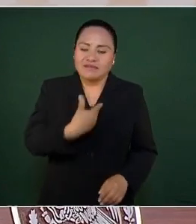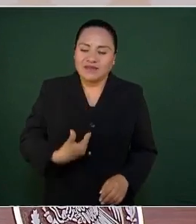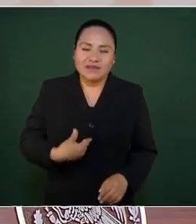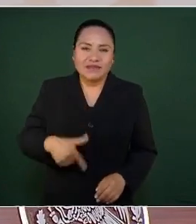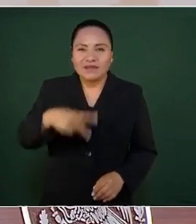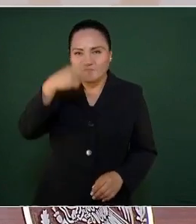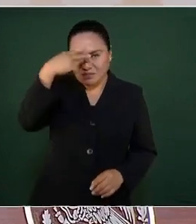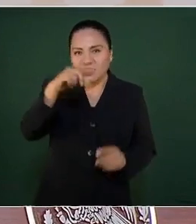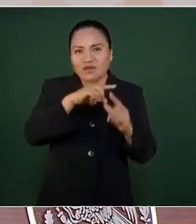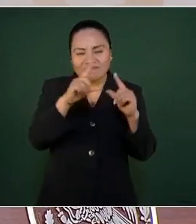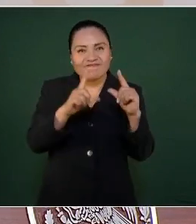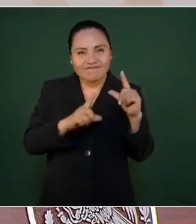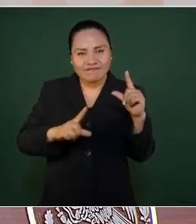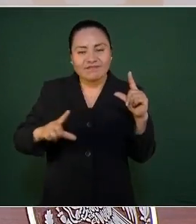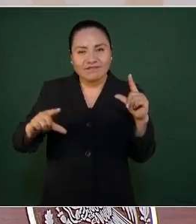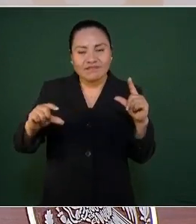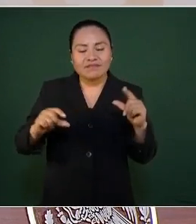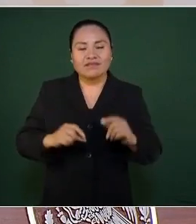México.